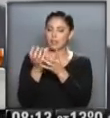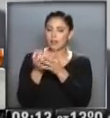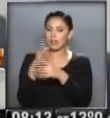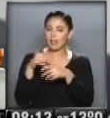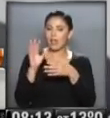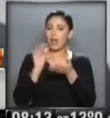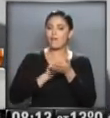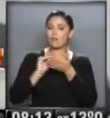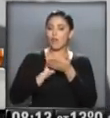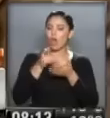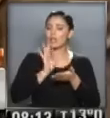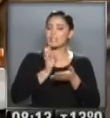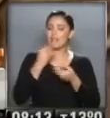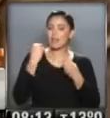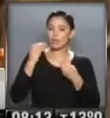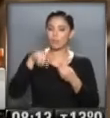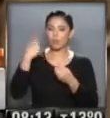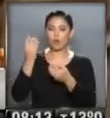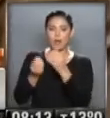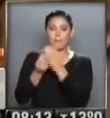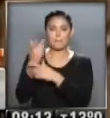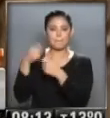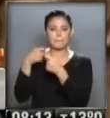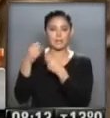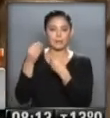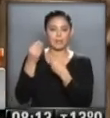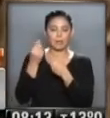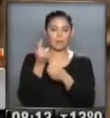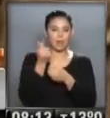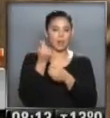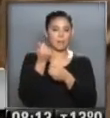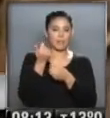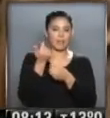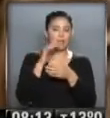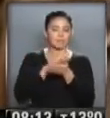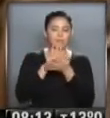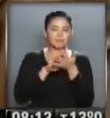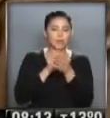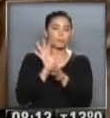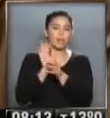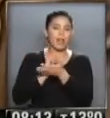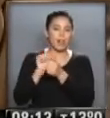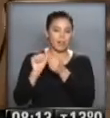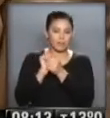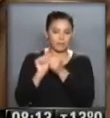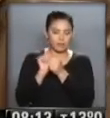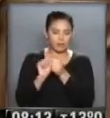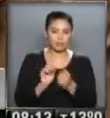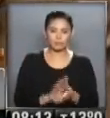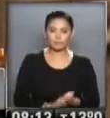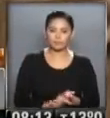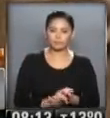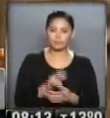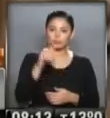expertos en abrir empresas en Paraíso Fiscales para lavar dinero ra de la Torre la importancia de